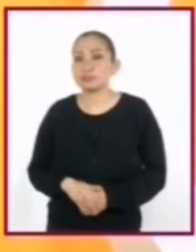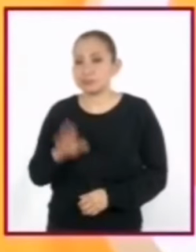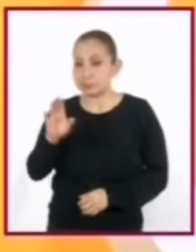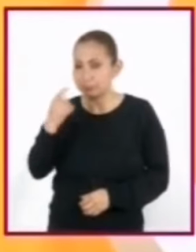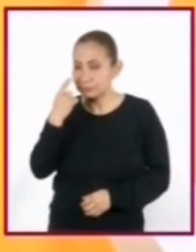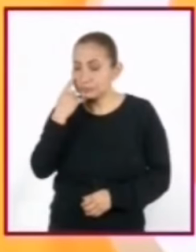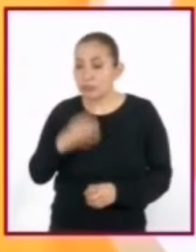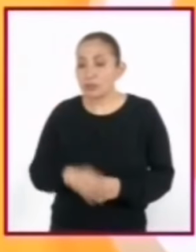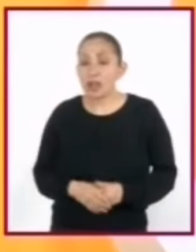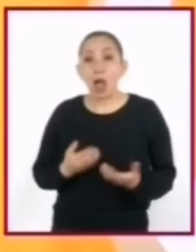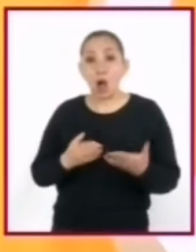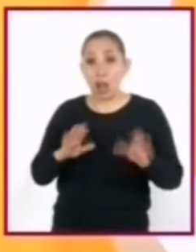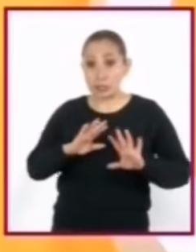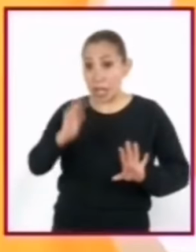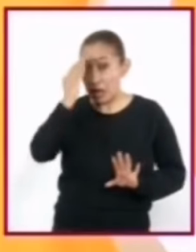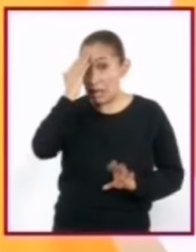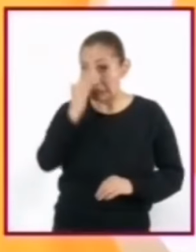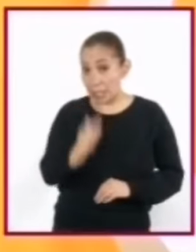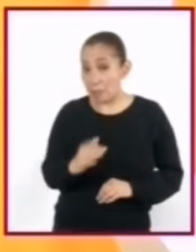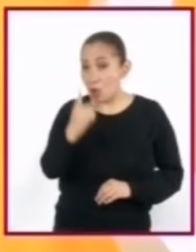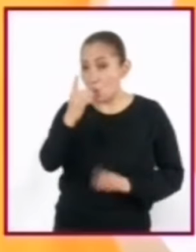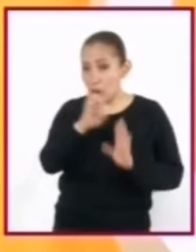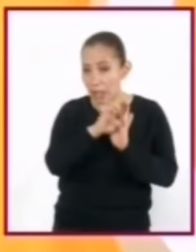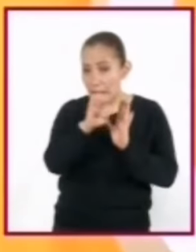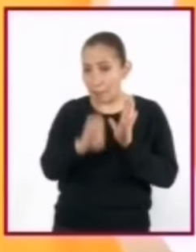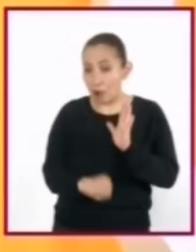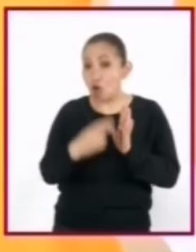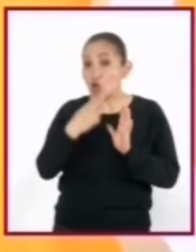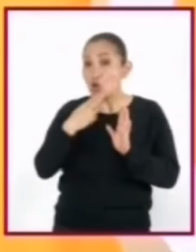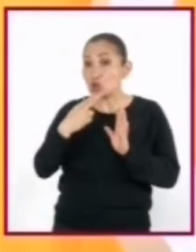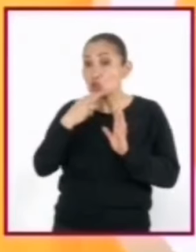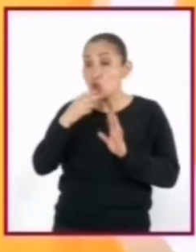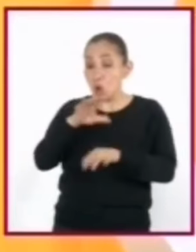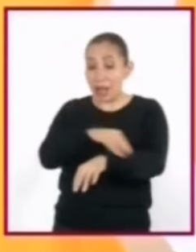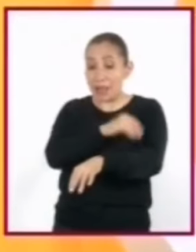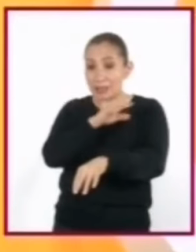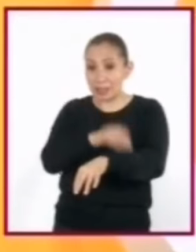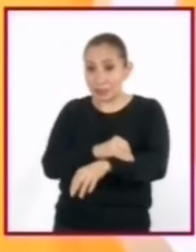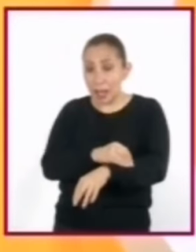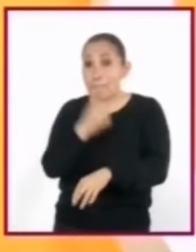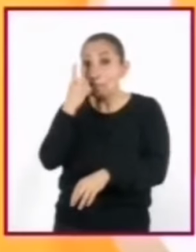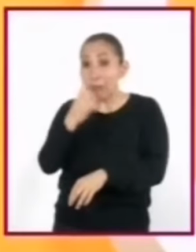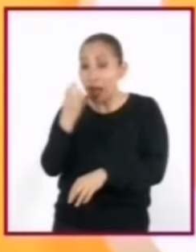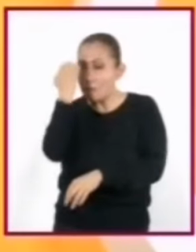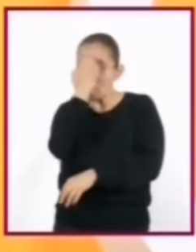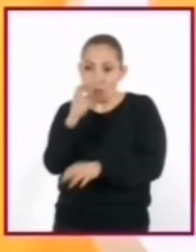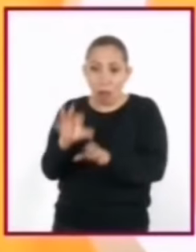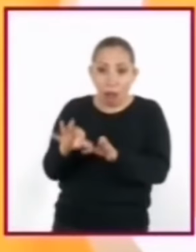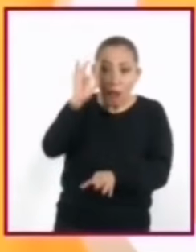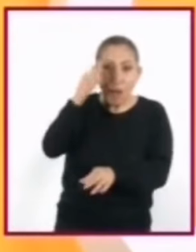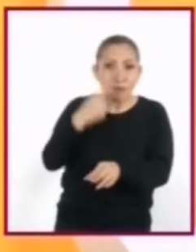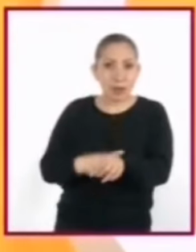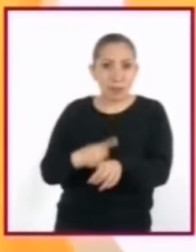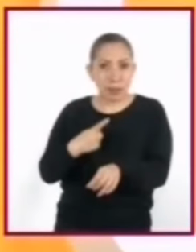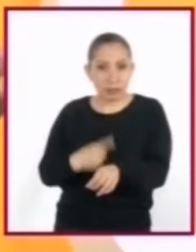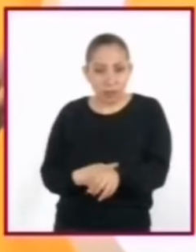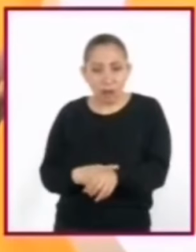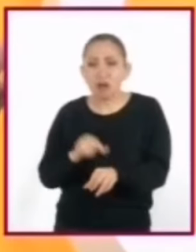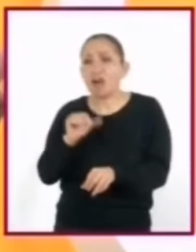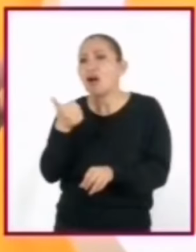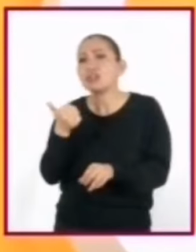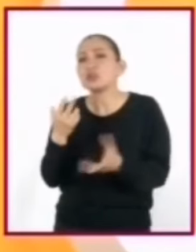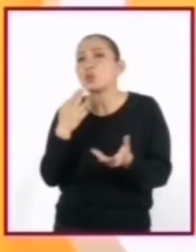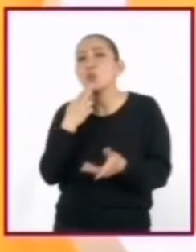Nadia, ahora que ya conoces un ejemplo del uso de la electricidad para el diagnóstico de enfermedades, ¿qué